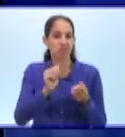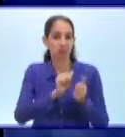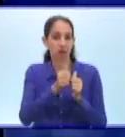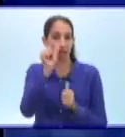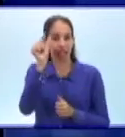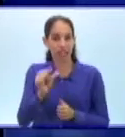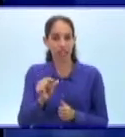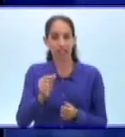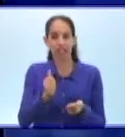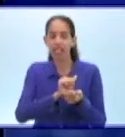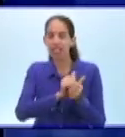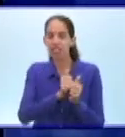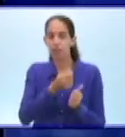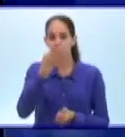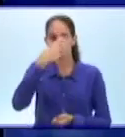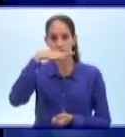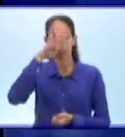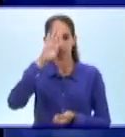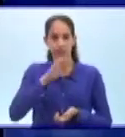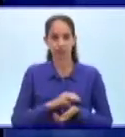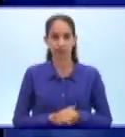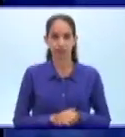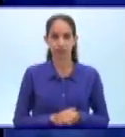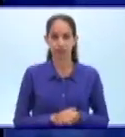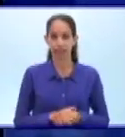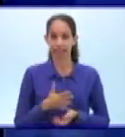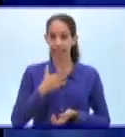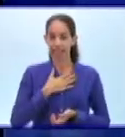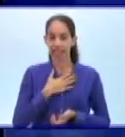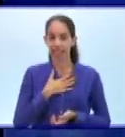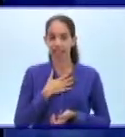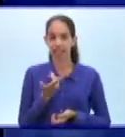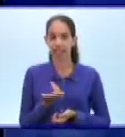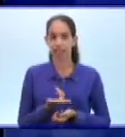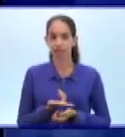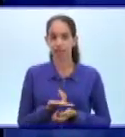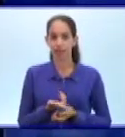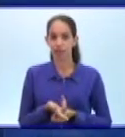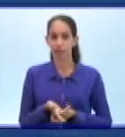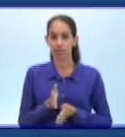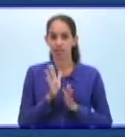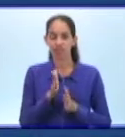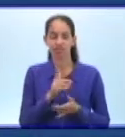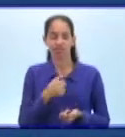cubano? Las mías son las siguientes: